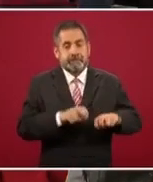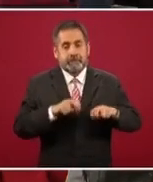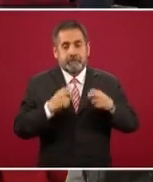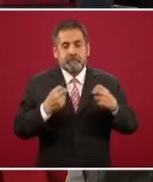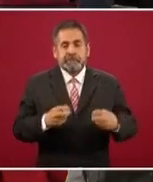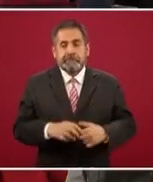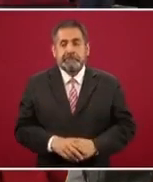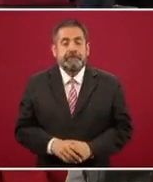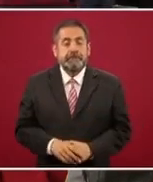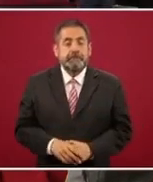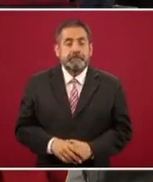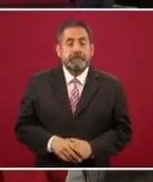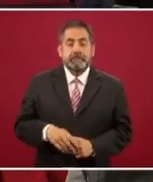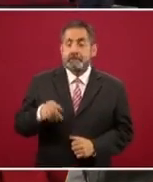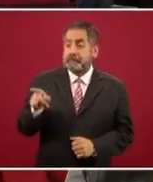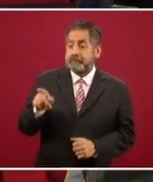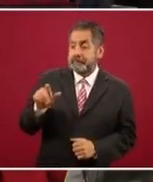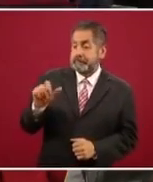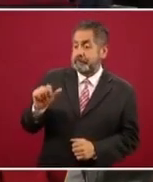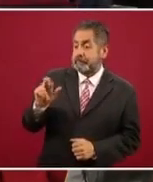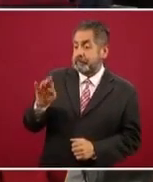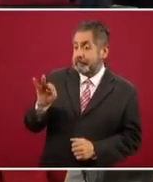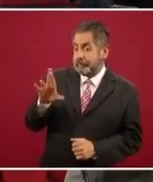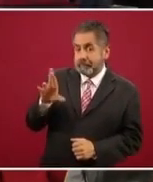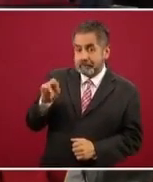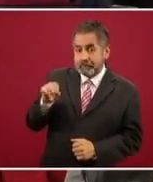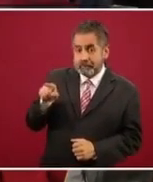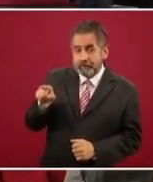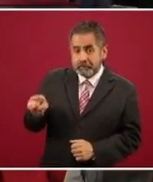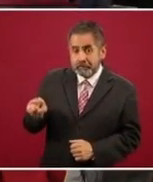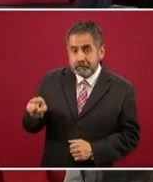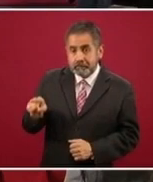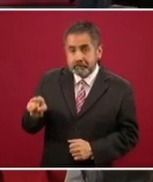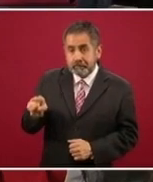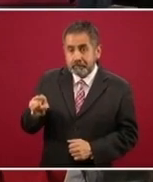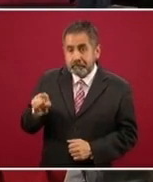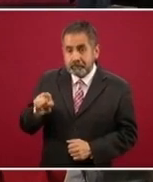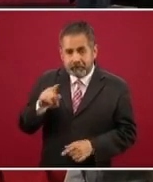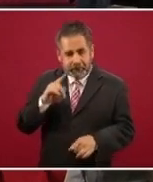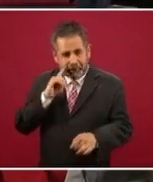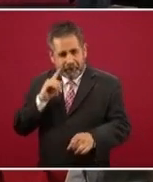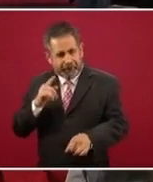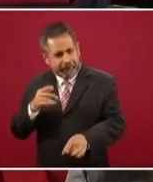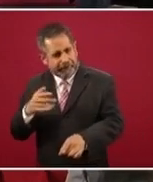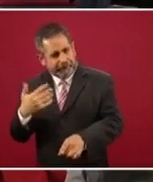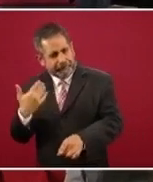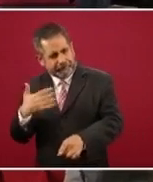Ah, y Arturo Herrera, te vas a rayar.